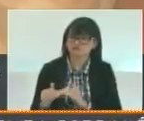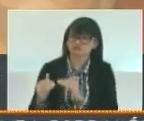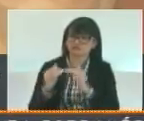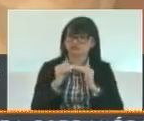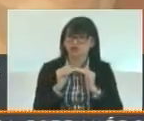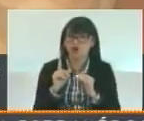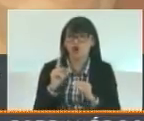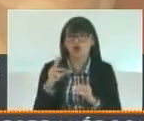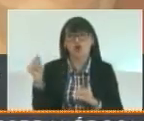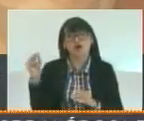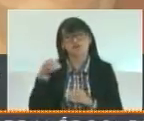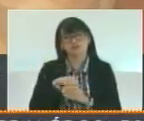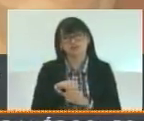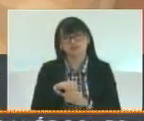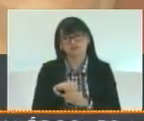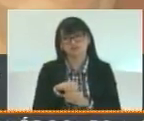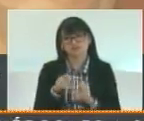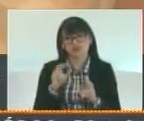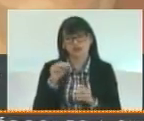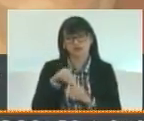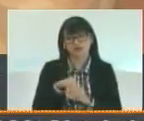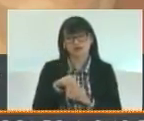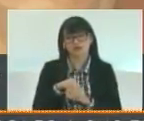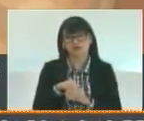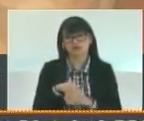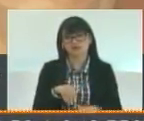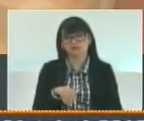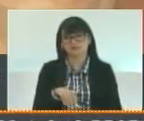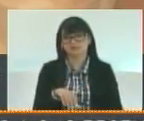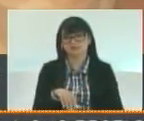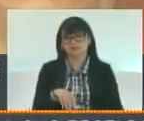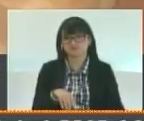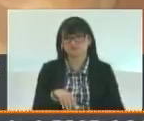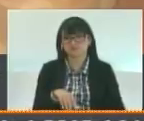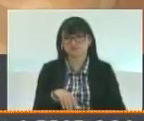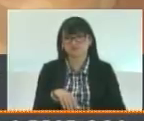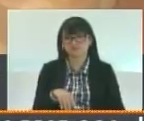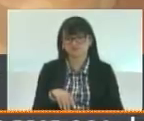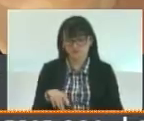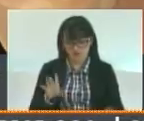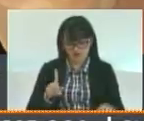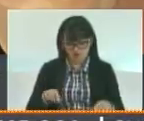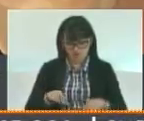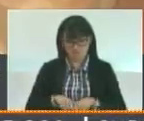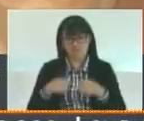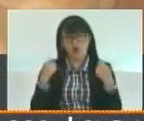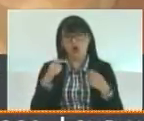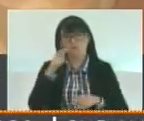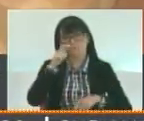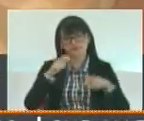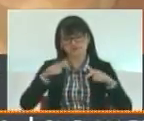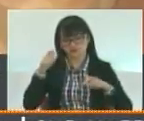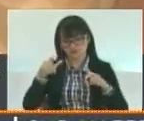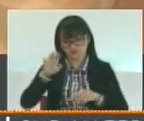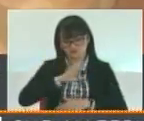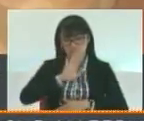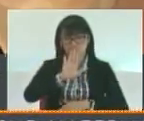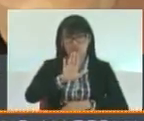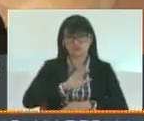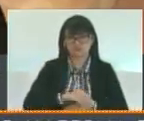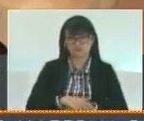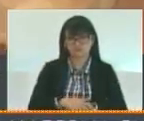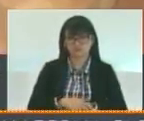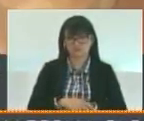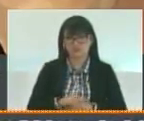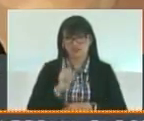no inmiscuirse en sus asuntos internos, sino que también ahora violentan el derecho de ciudadanos de ese Estado que